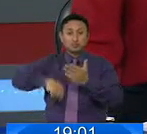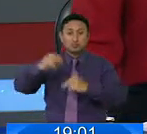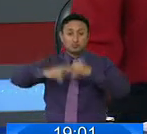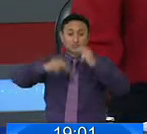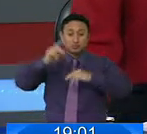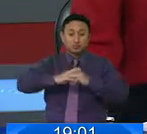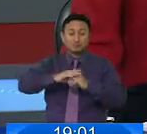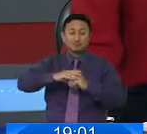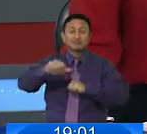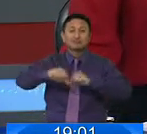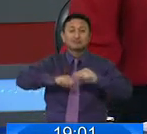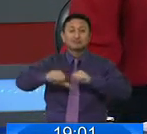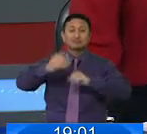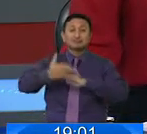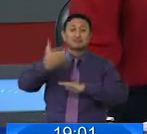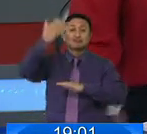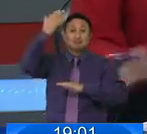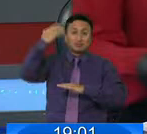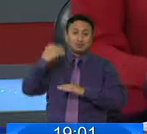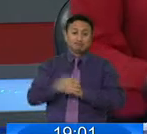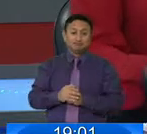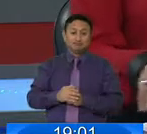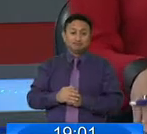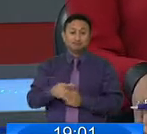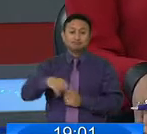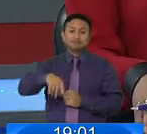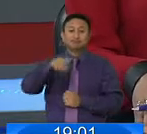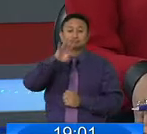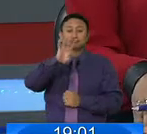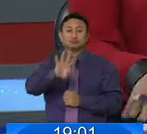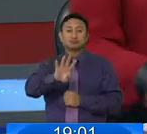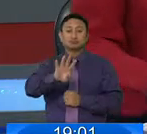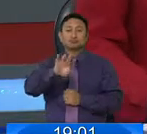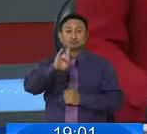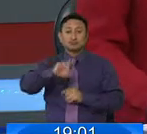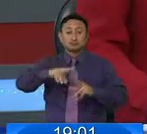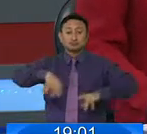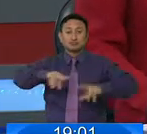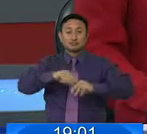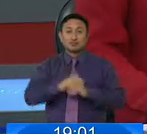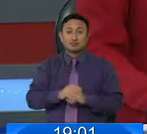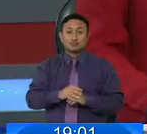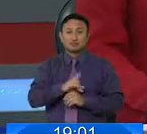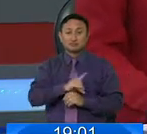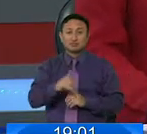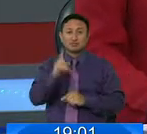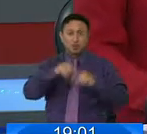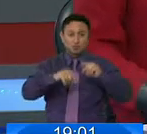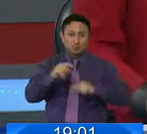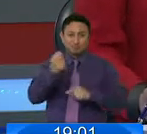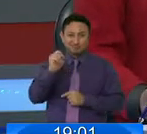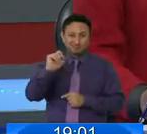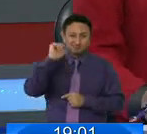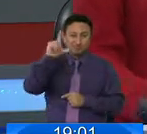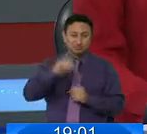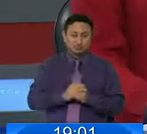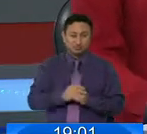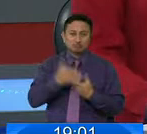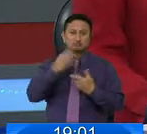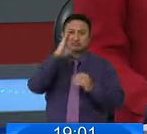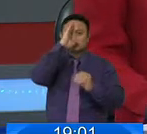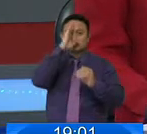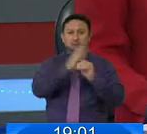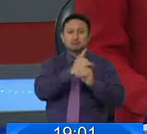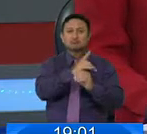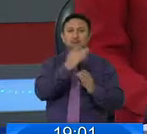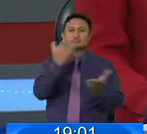las administraciones anteriores, de los cuales 4 registraron indicios de sobreprecios. El objetivo es identificar el